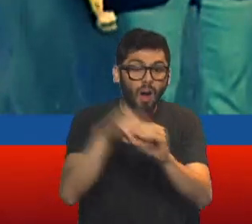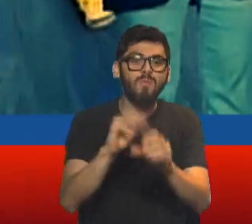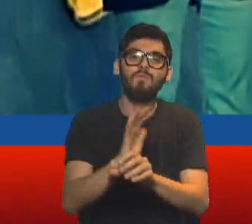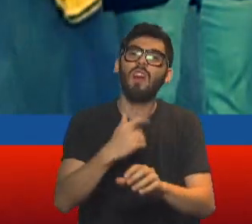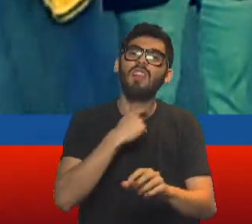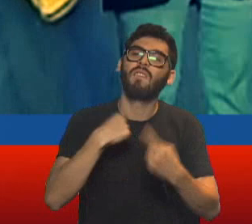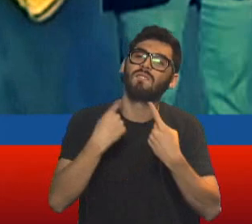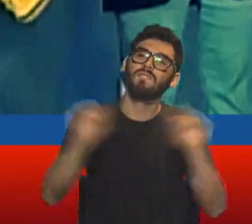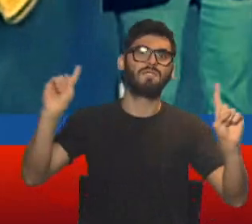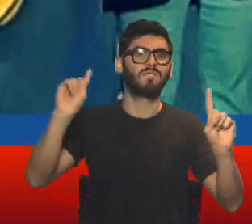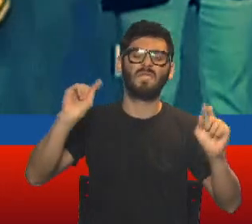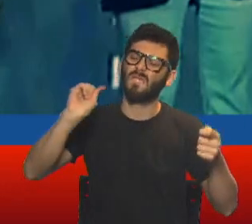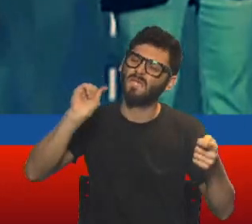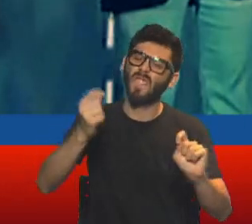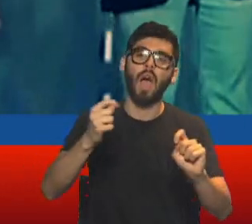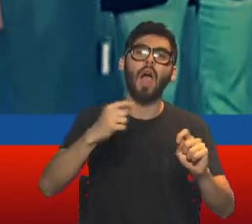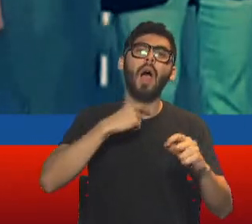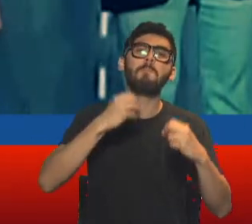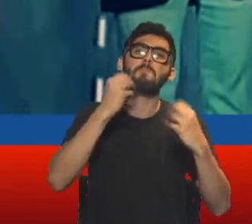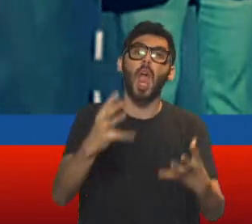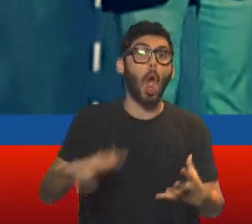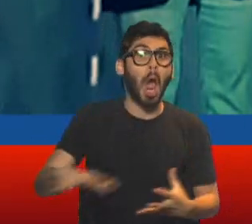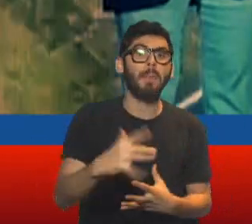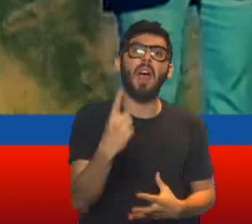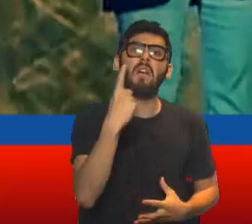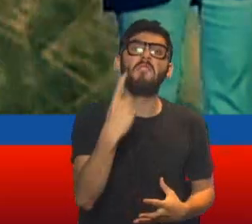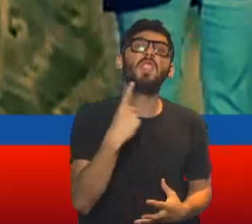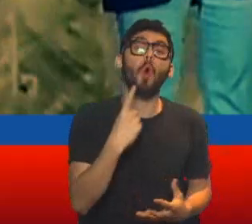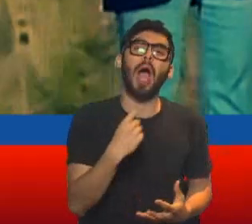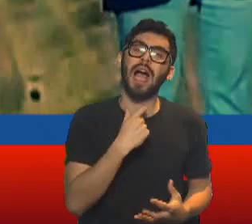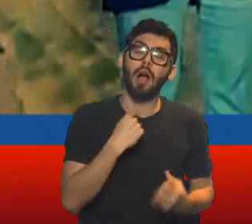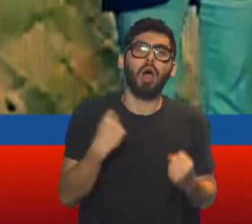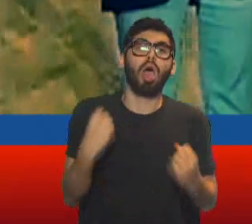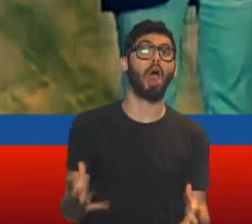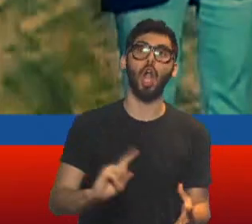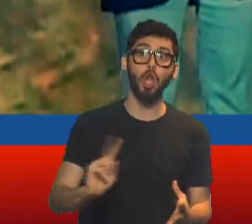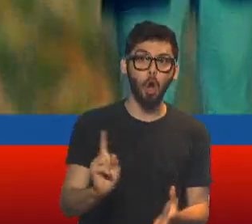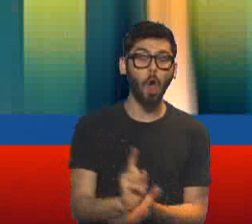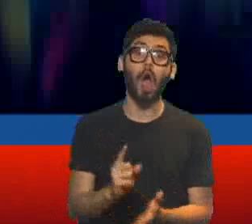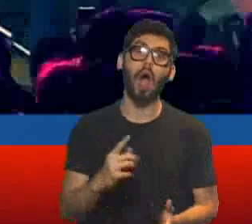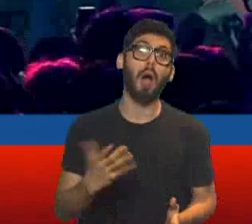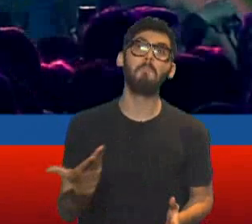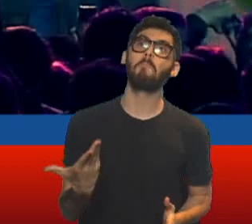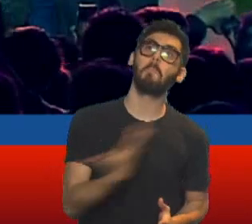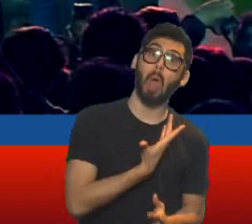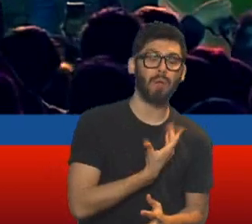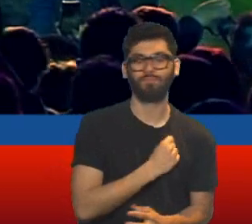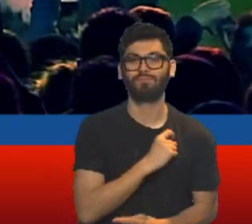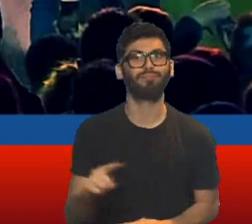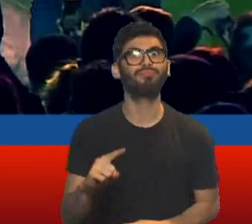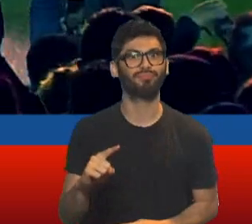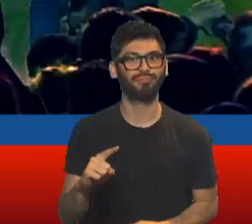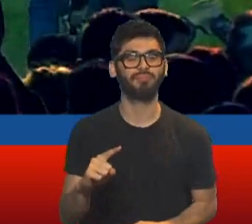mejor, estamos vivos y no bajamos los brazos, no pudieron con nosotros. El camino